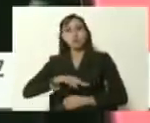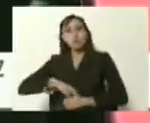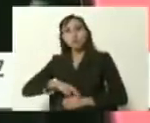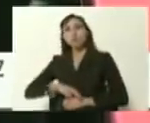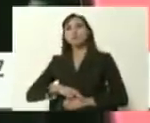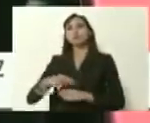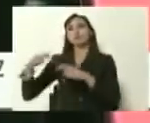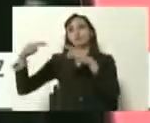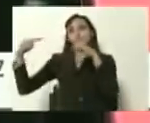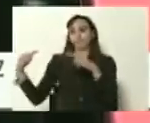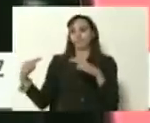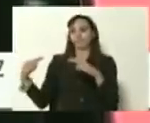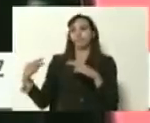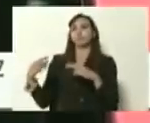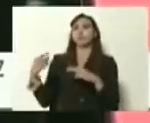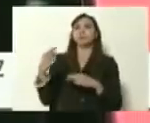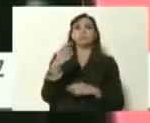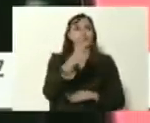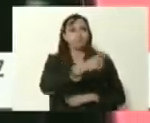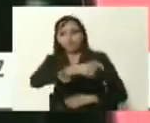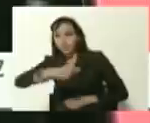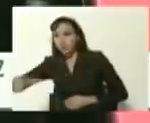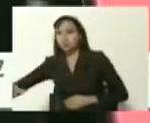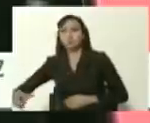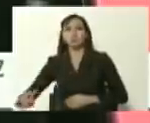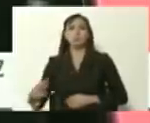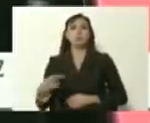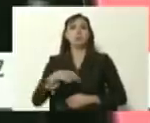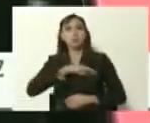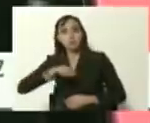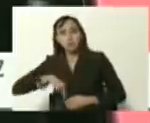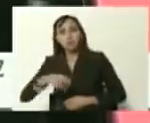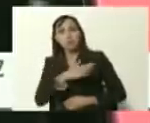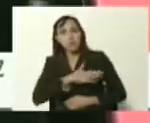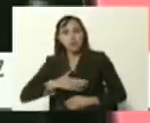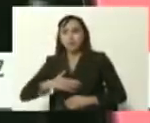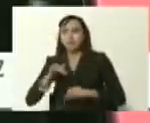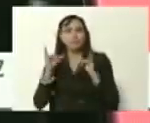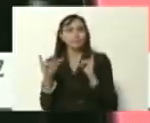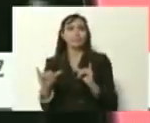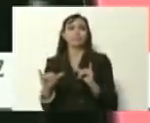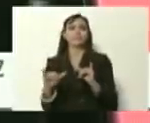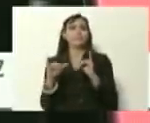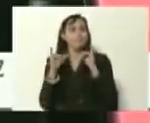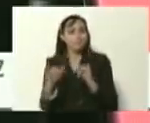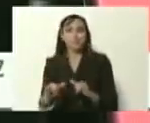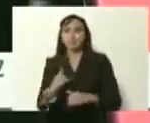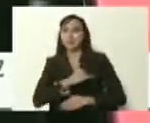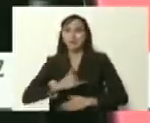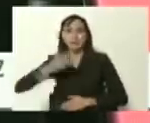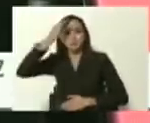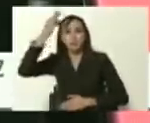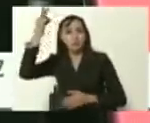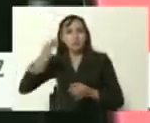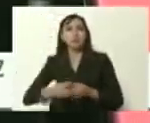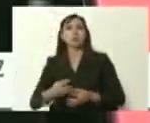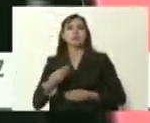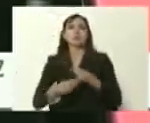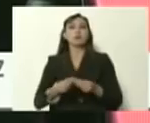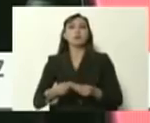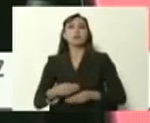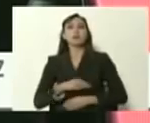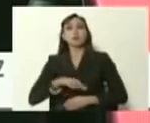ojos, tú y yo, queremos exactamente lo mismo. Exactamente lo mismo. Y juntos